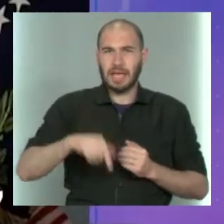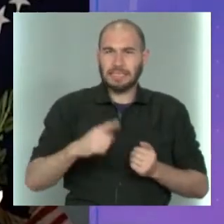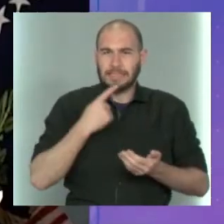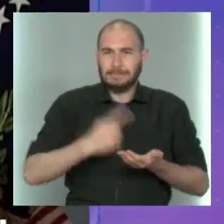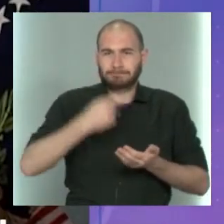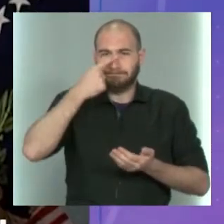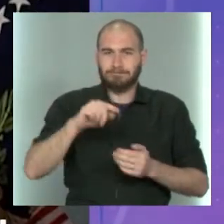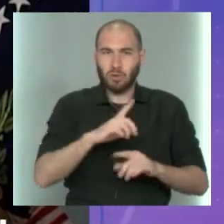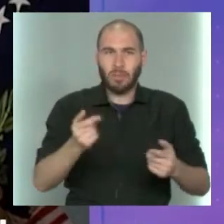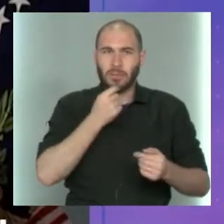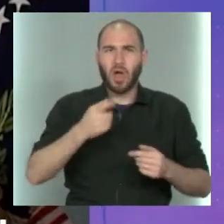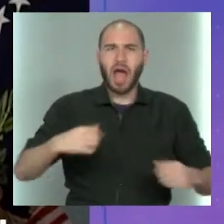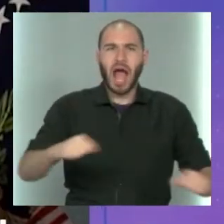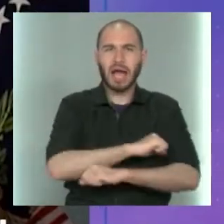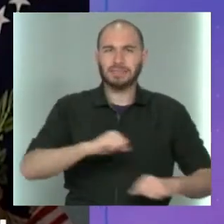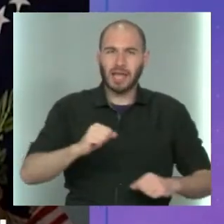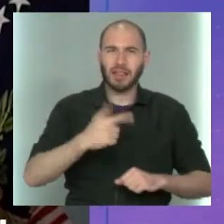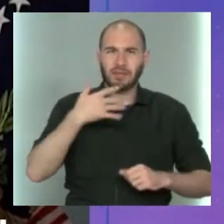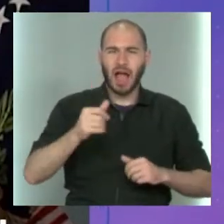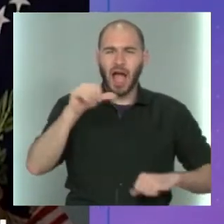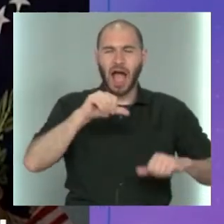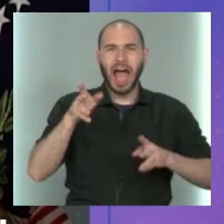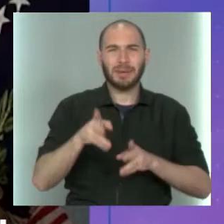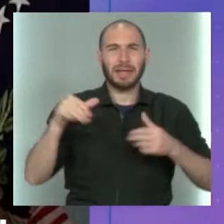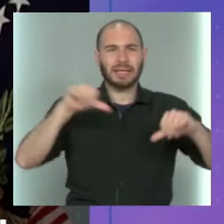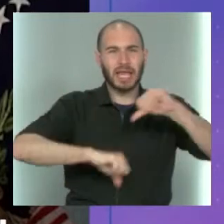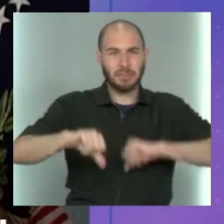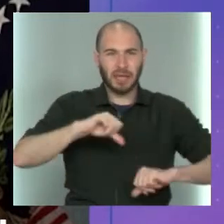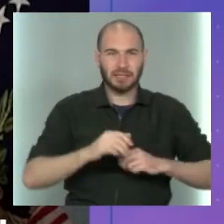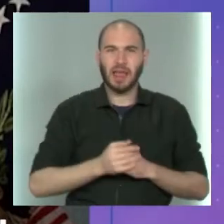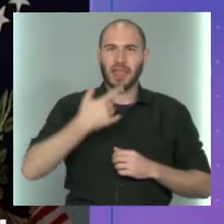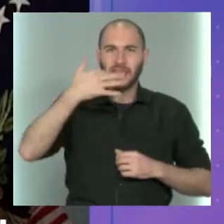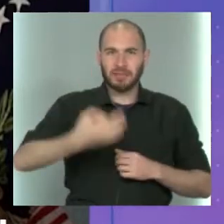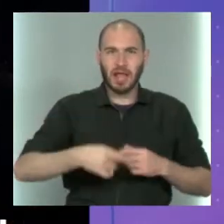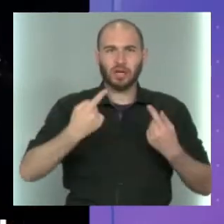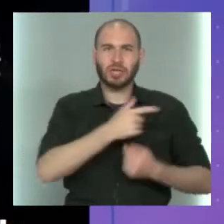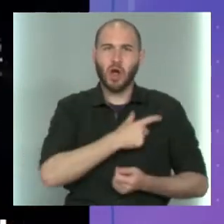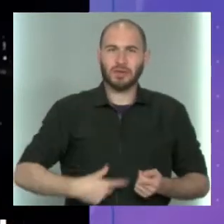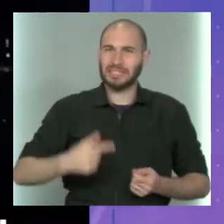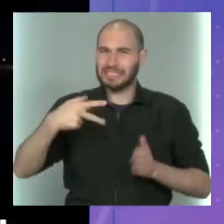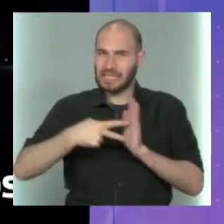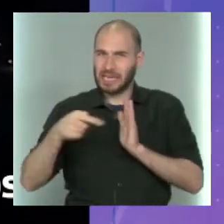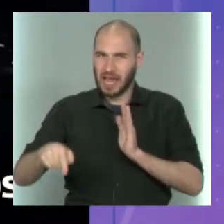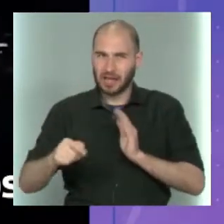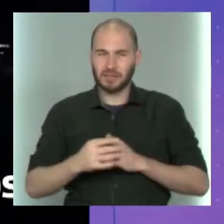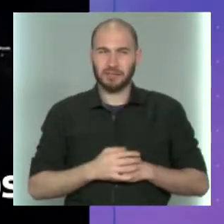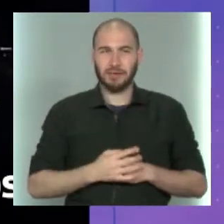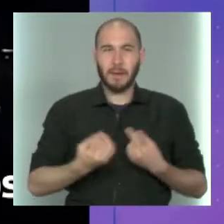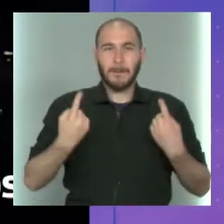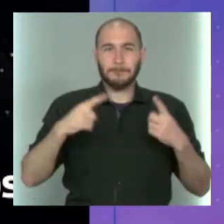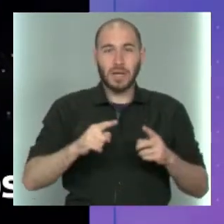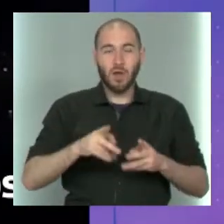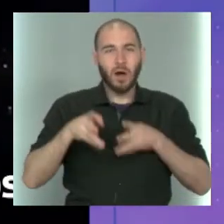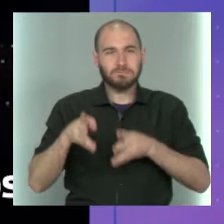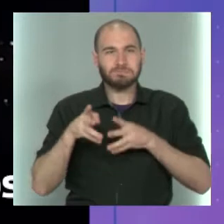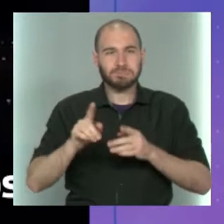determinado todavía si estos ataques fueron realmente con armas químicas y si realmente los produjo el gobierno de Siria, pero los ataques